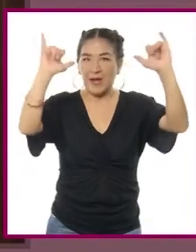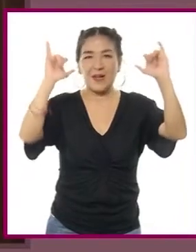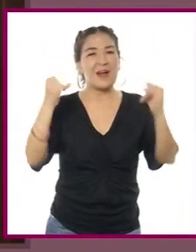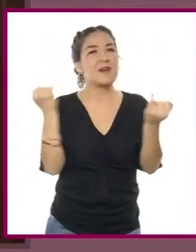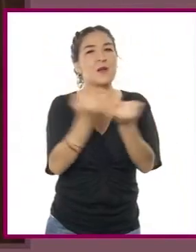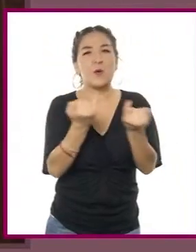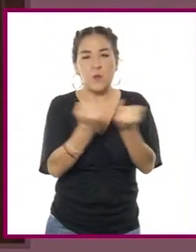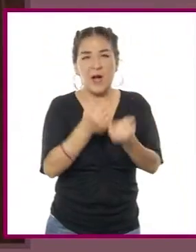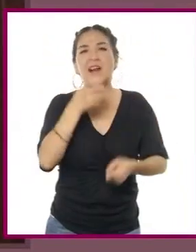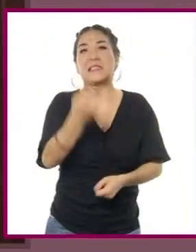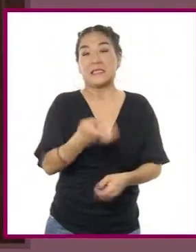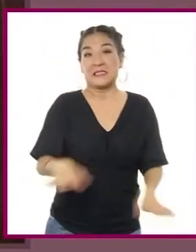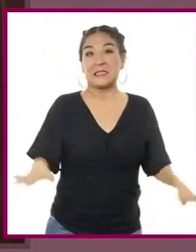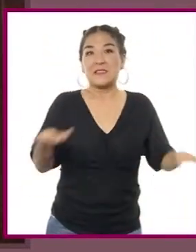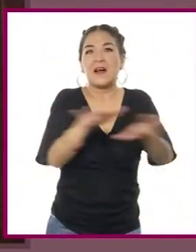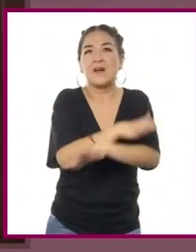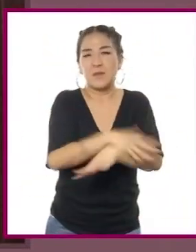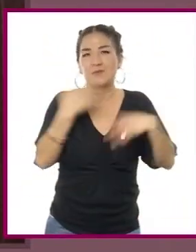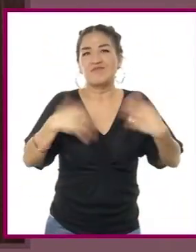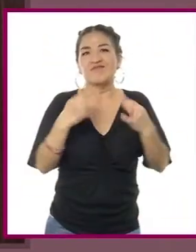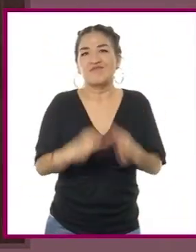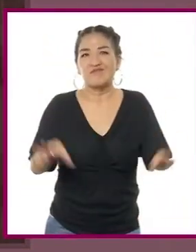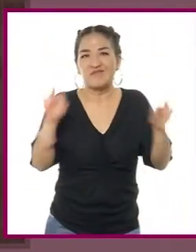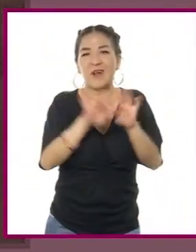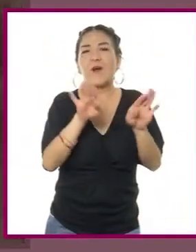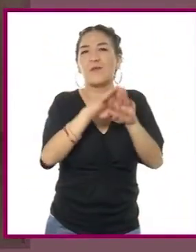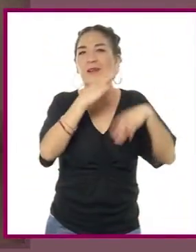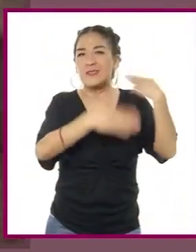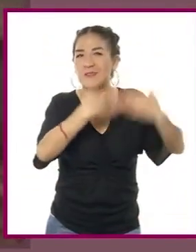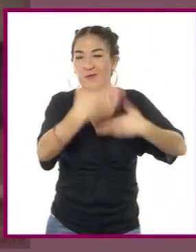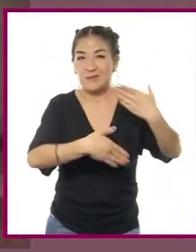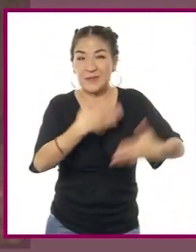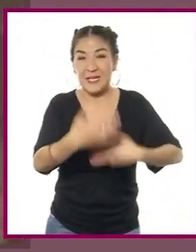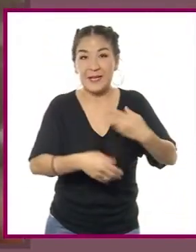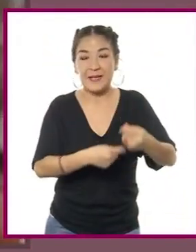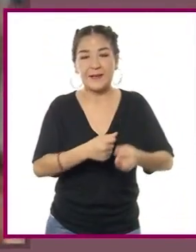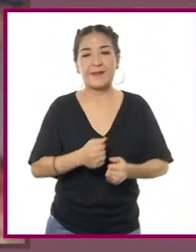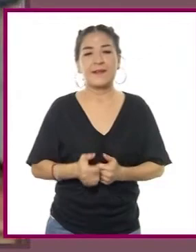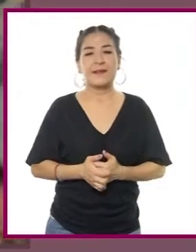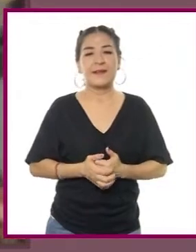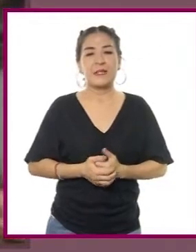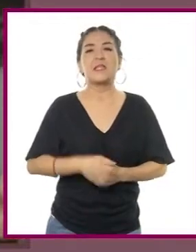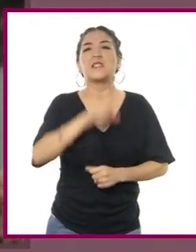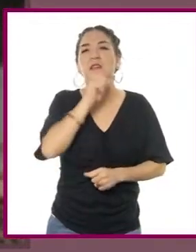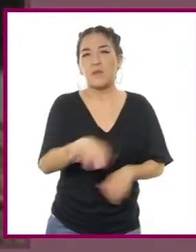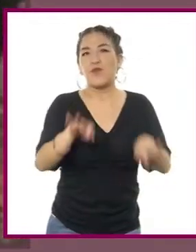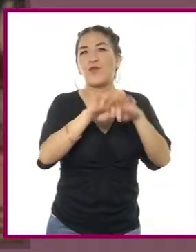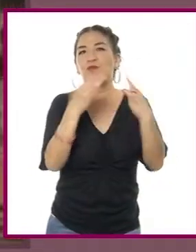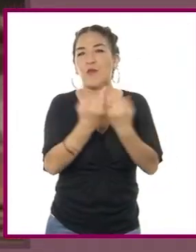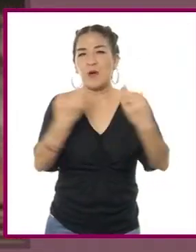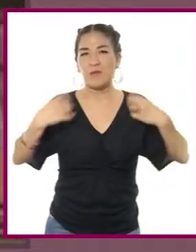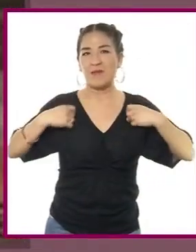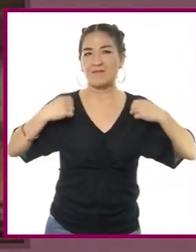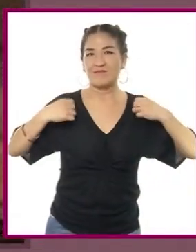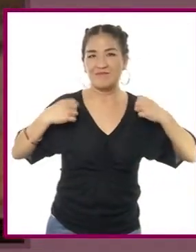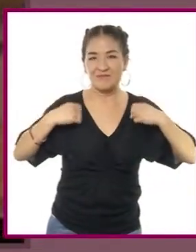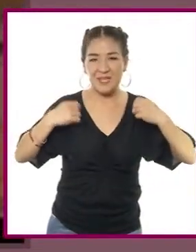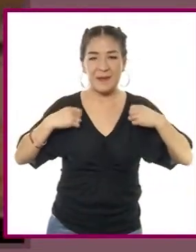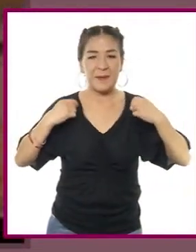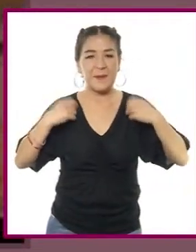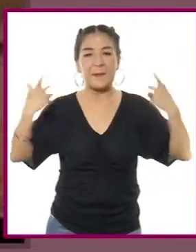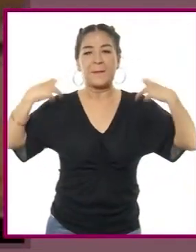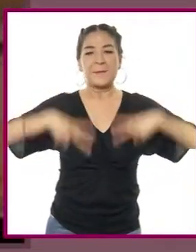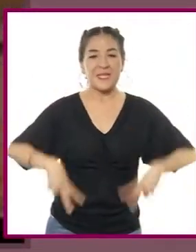muy sustancial en la forma de alimentarse y en la forma de vestir. Y esto ocurrió de